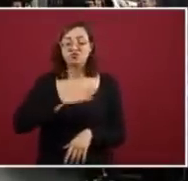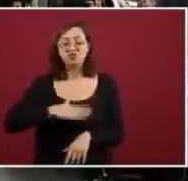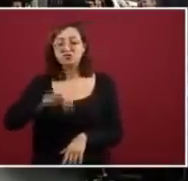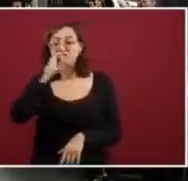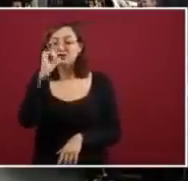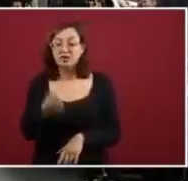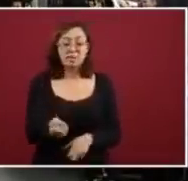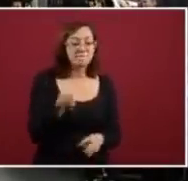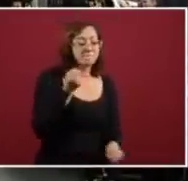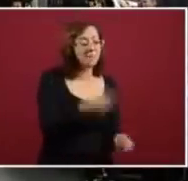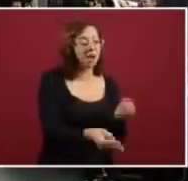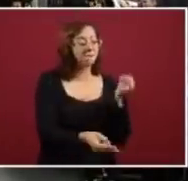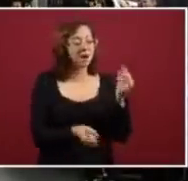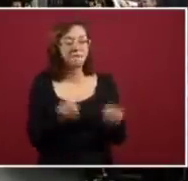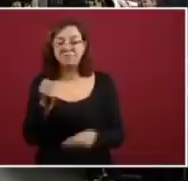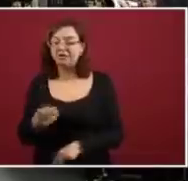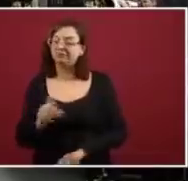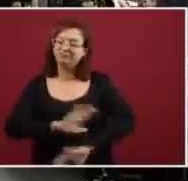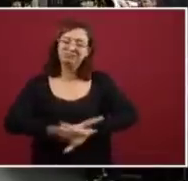de privilegios,